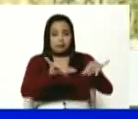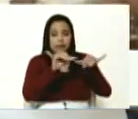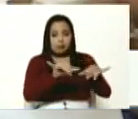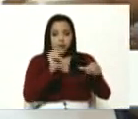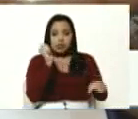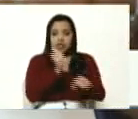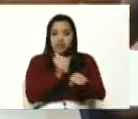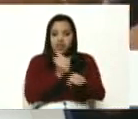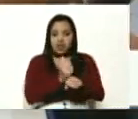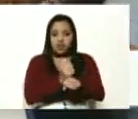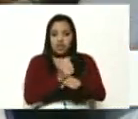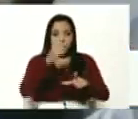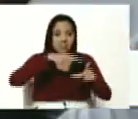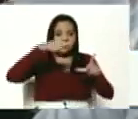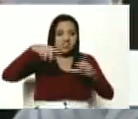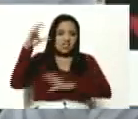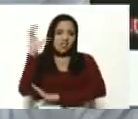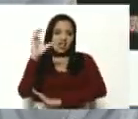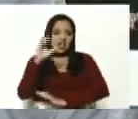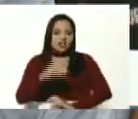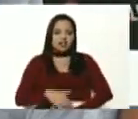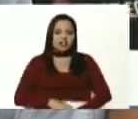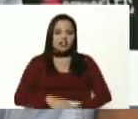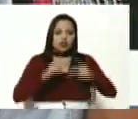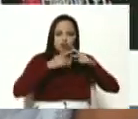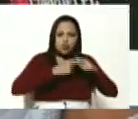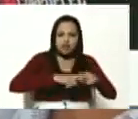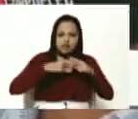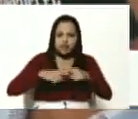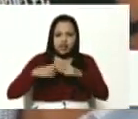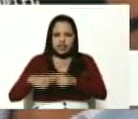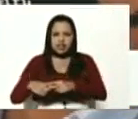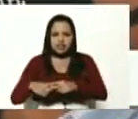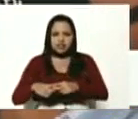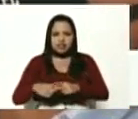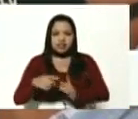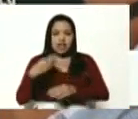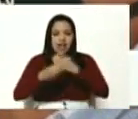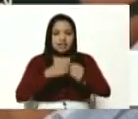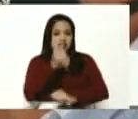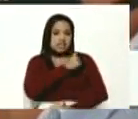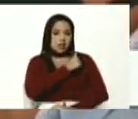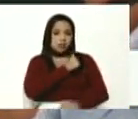de corporales de los talleres de chacao